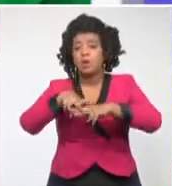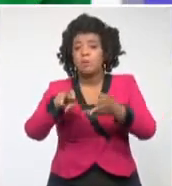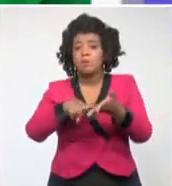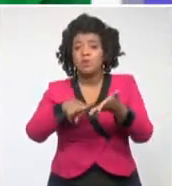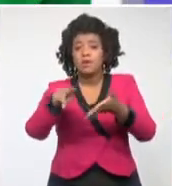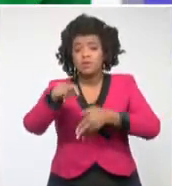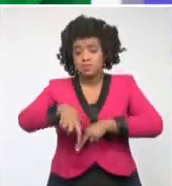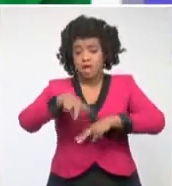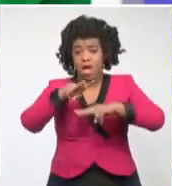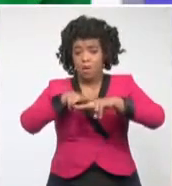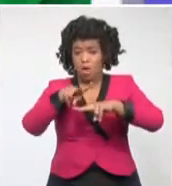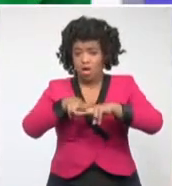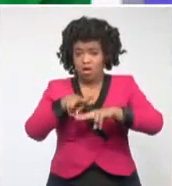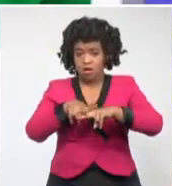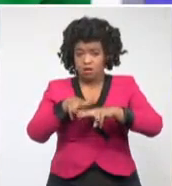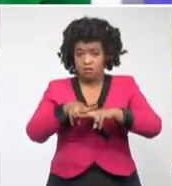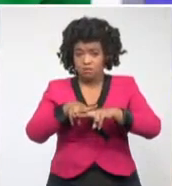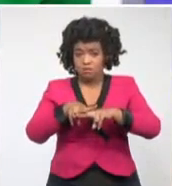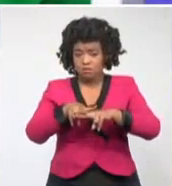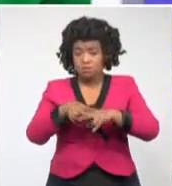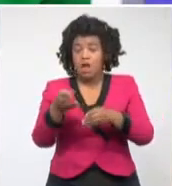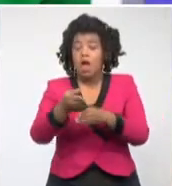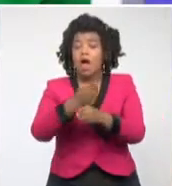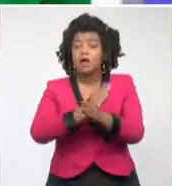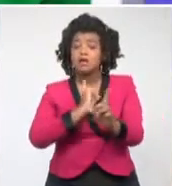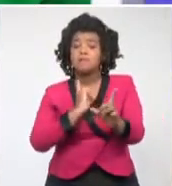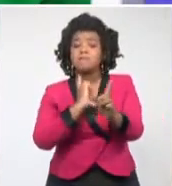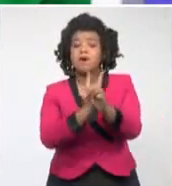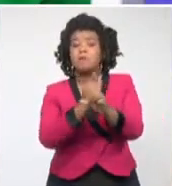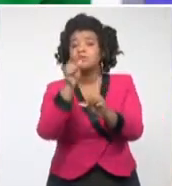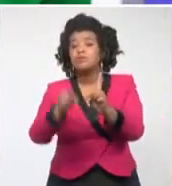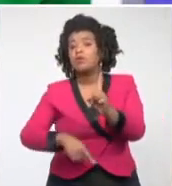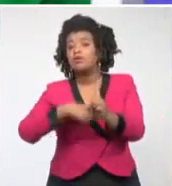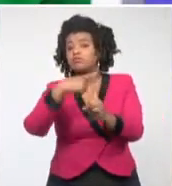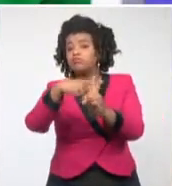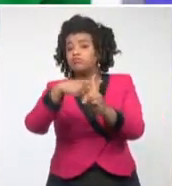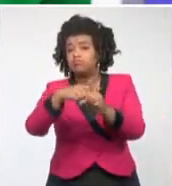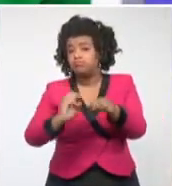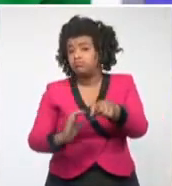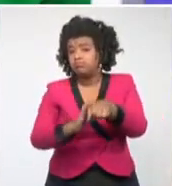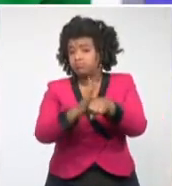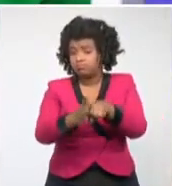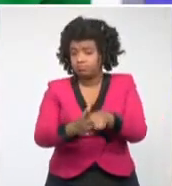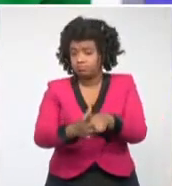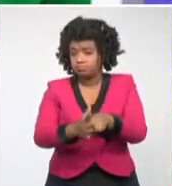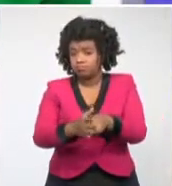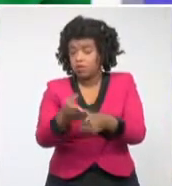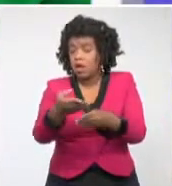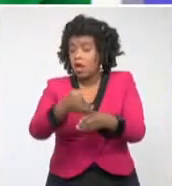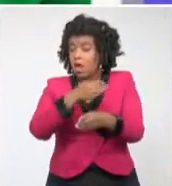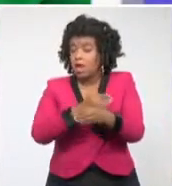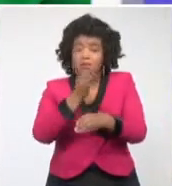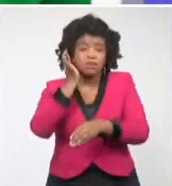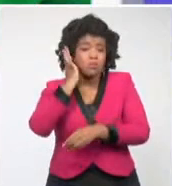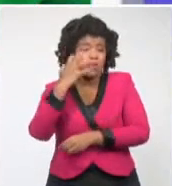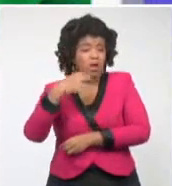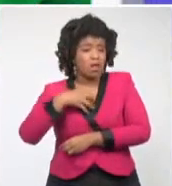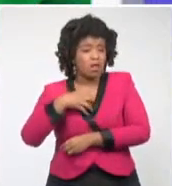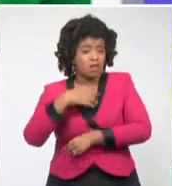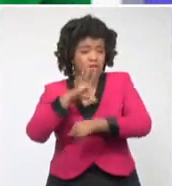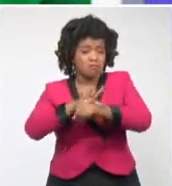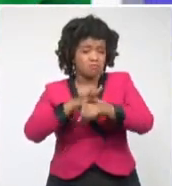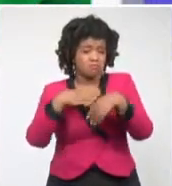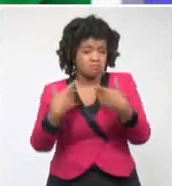Habana, contacto de un caso positivo ya diagnosticado, con antecedentes de